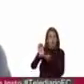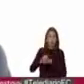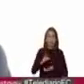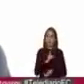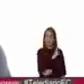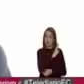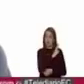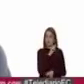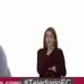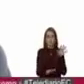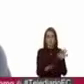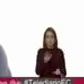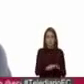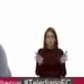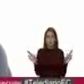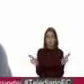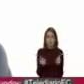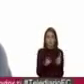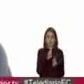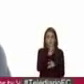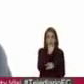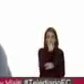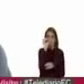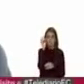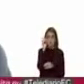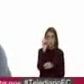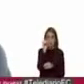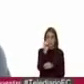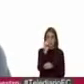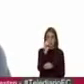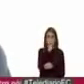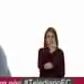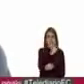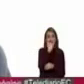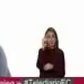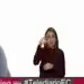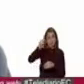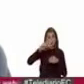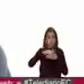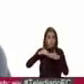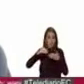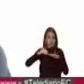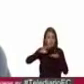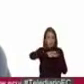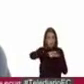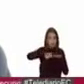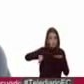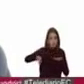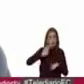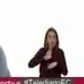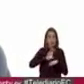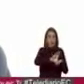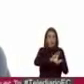estaba hablando más o menos de un recorte de 100 millones, entre 90 y 100 millones en las asignaciones justamente a ese tipo